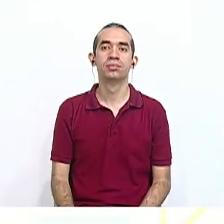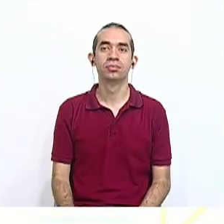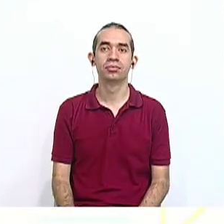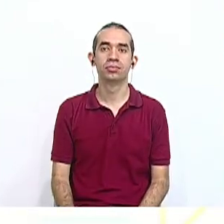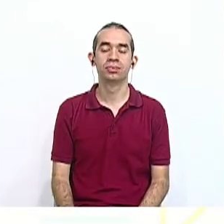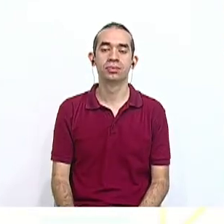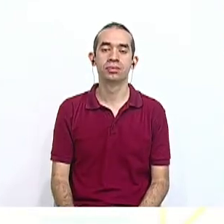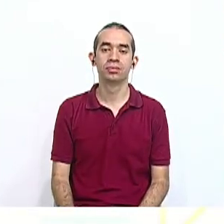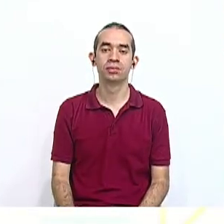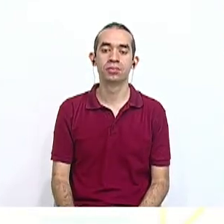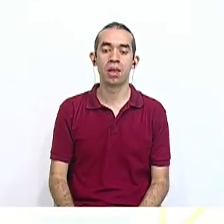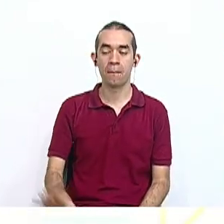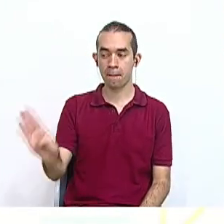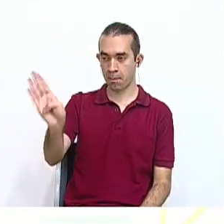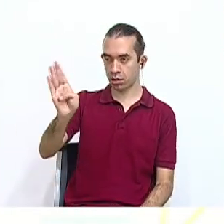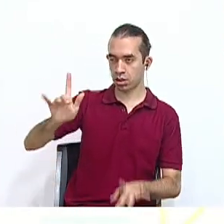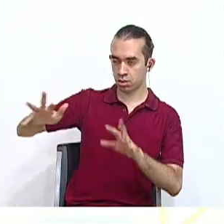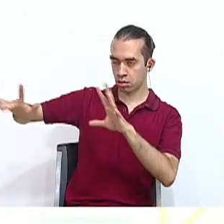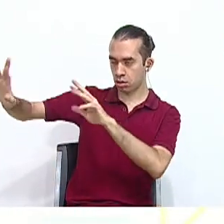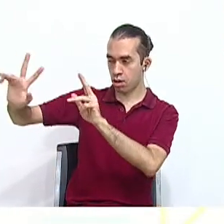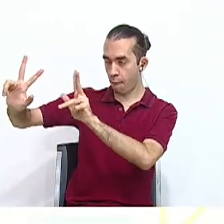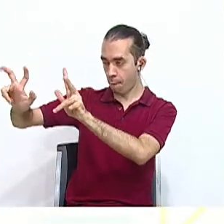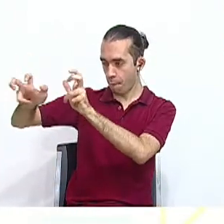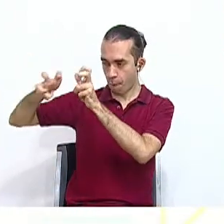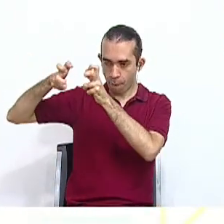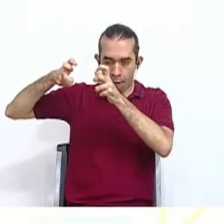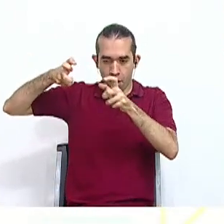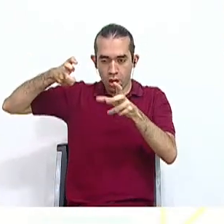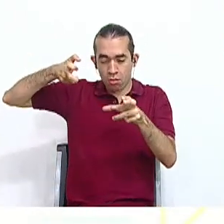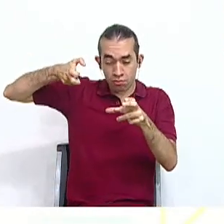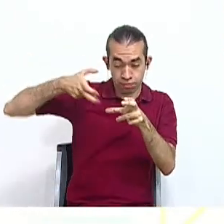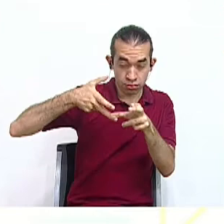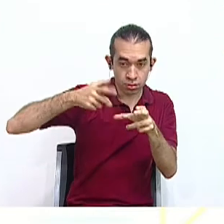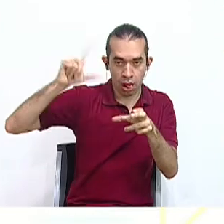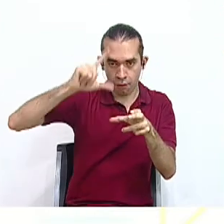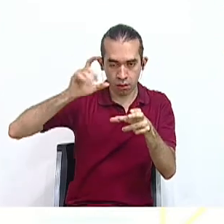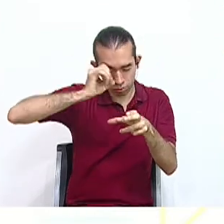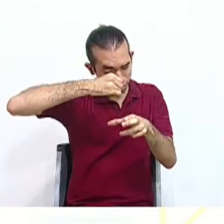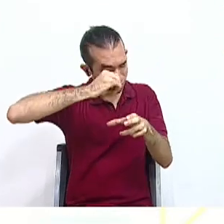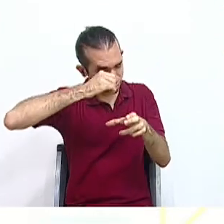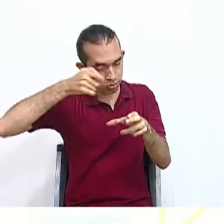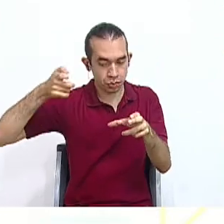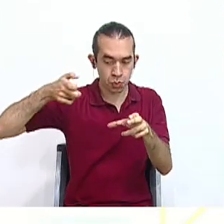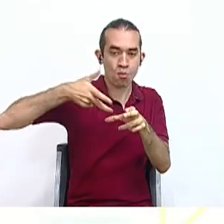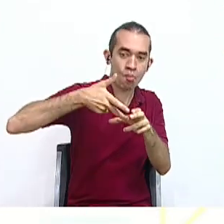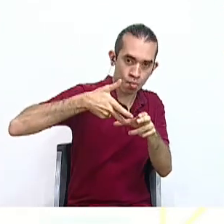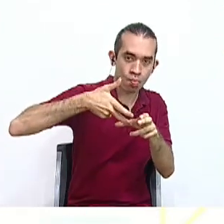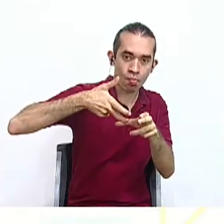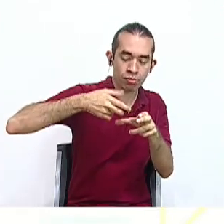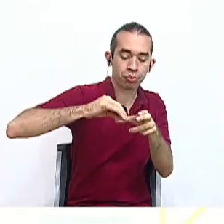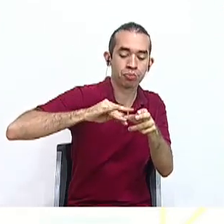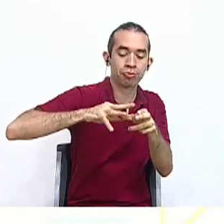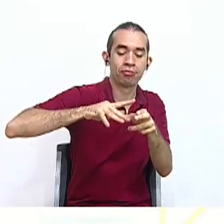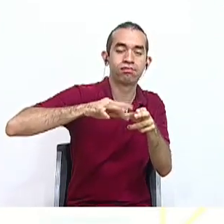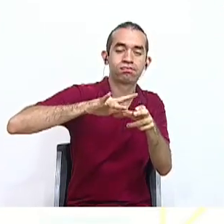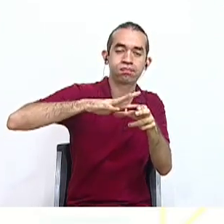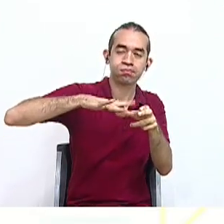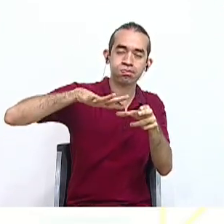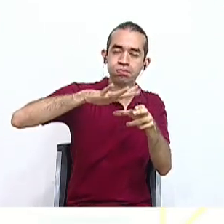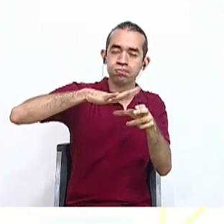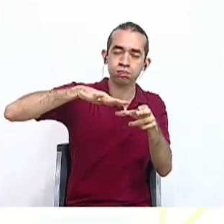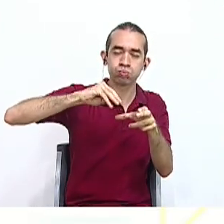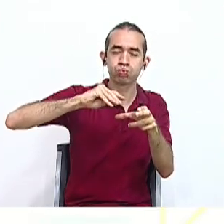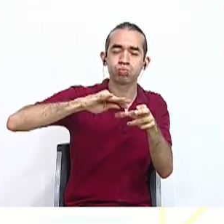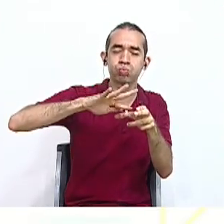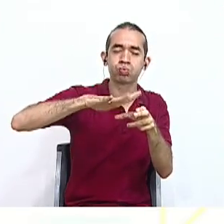de ciertas bacterias. ¿Está bien? ¿Y qué es esto? Es introducir algo que va a crecer y que se va a reproducir en el